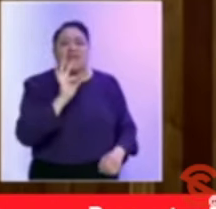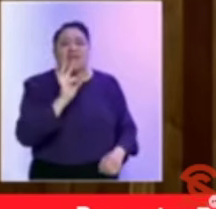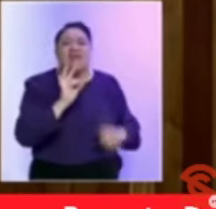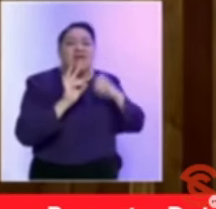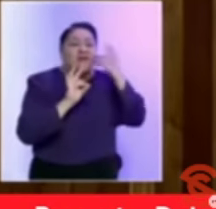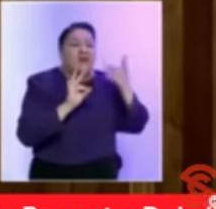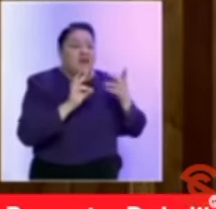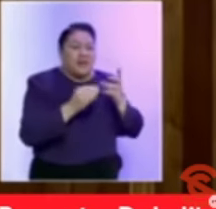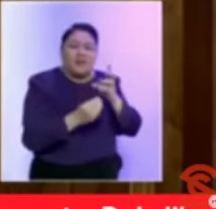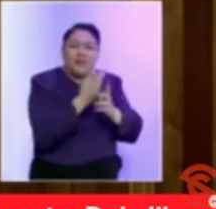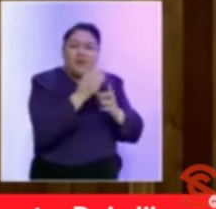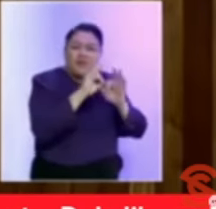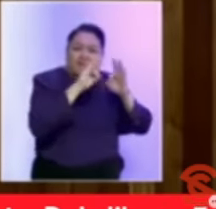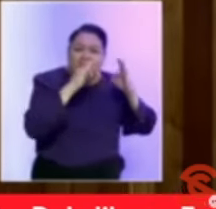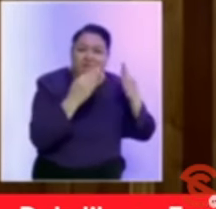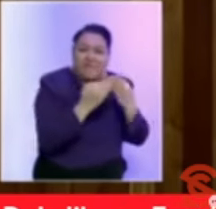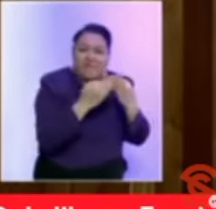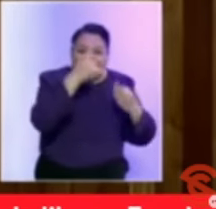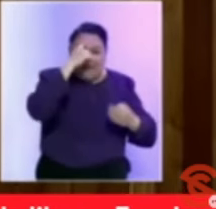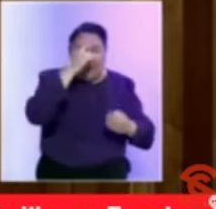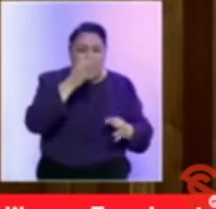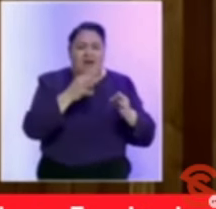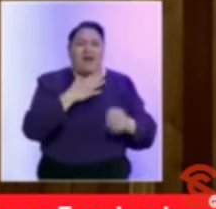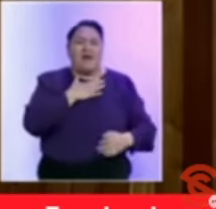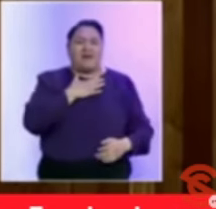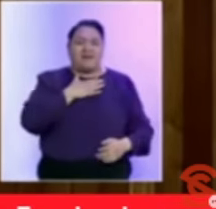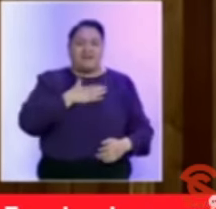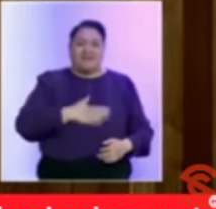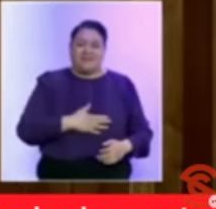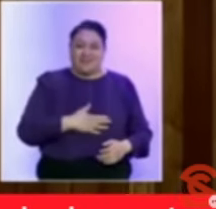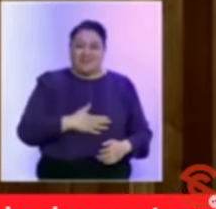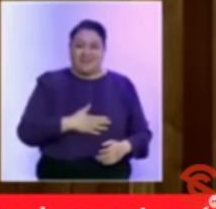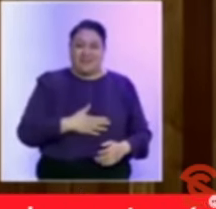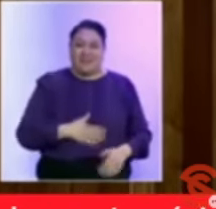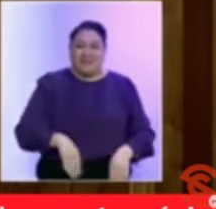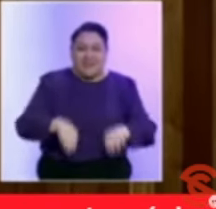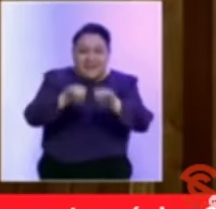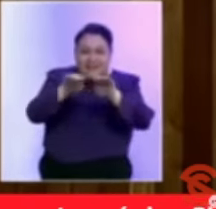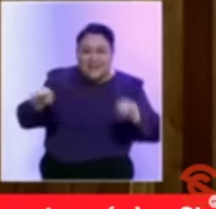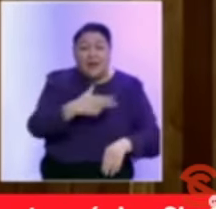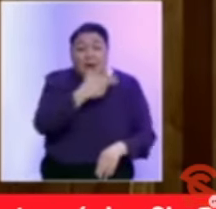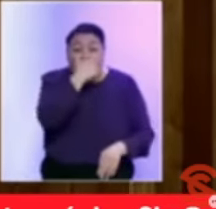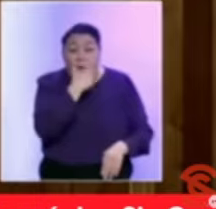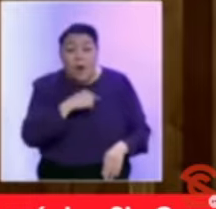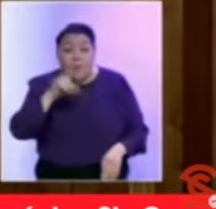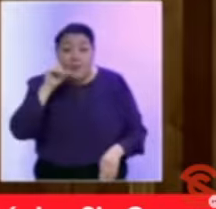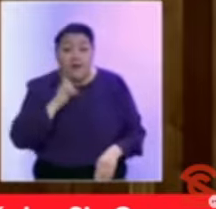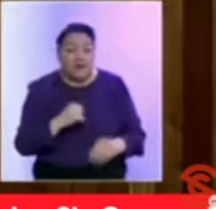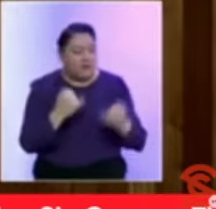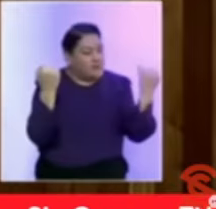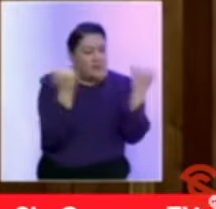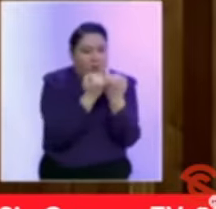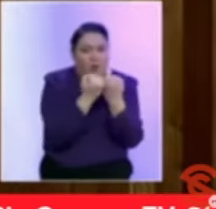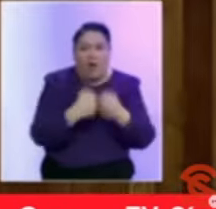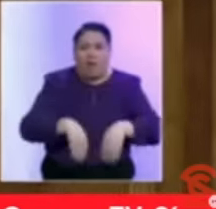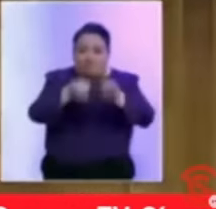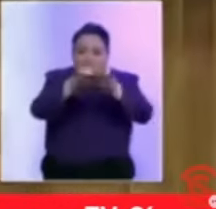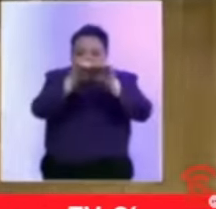sistema de Justicia que sea igual para todas y para todos los